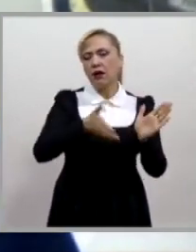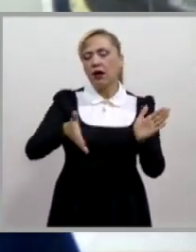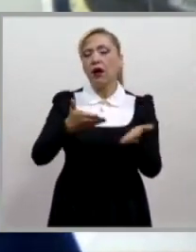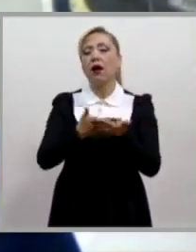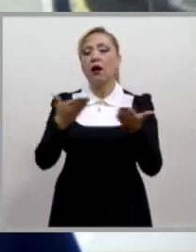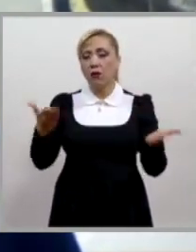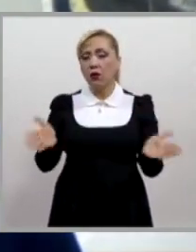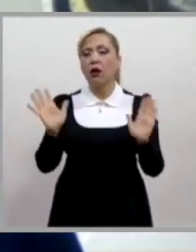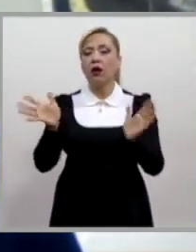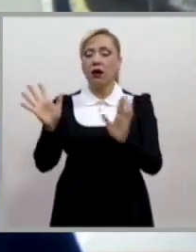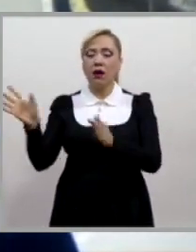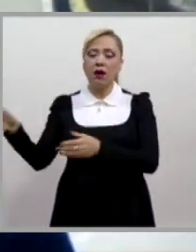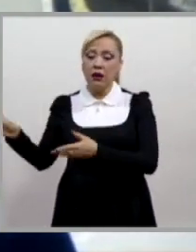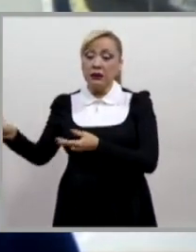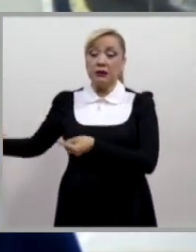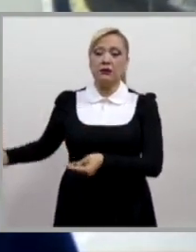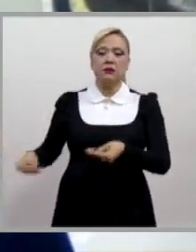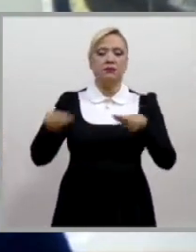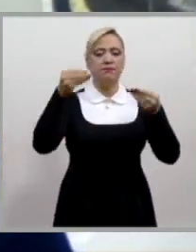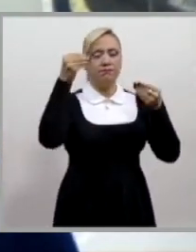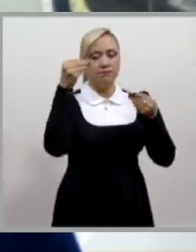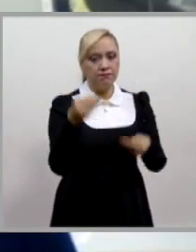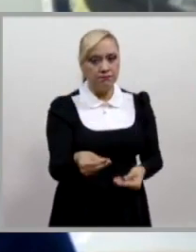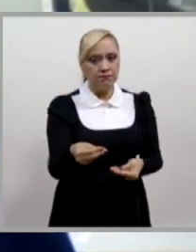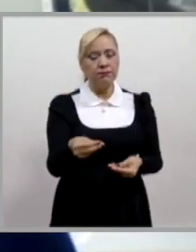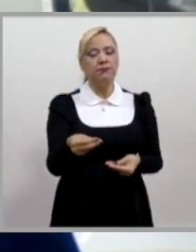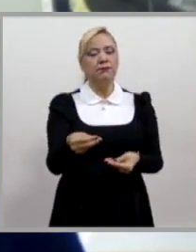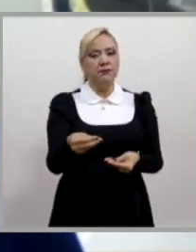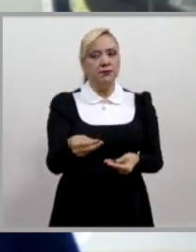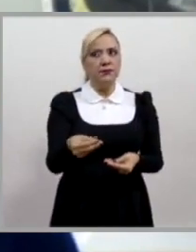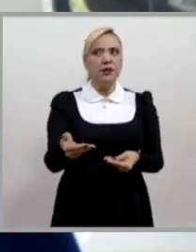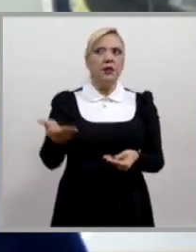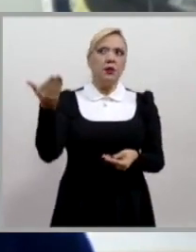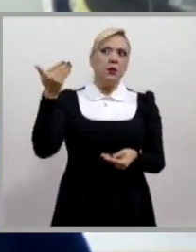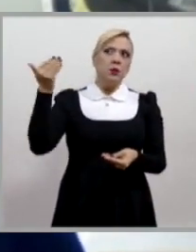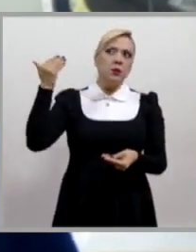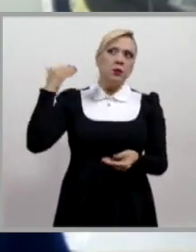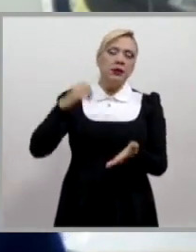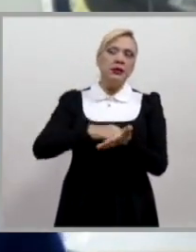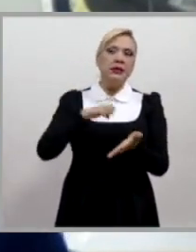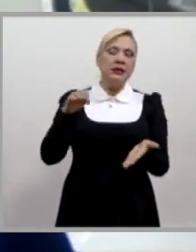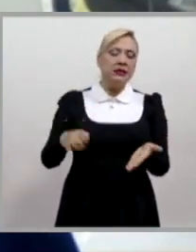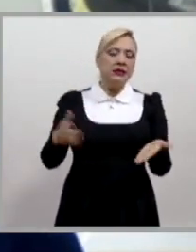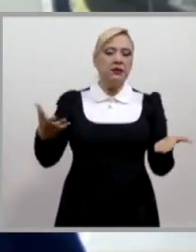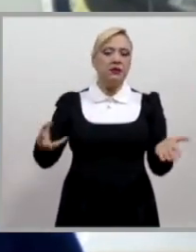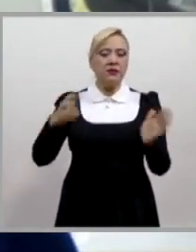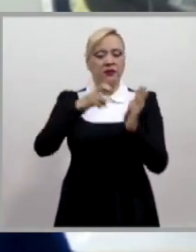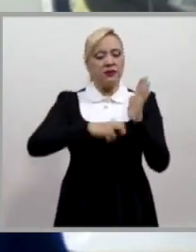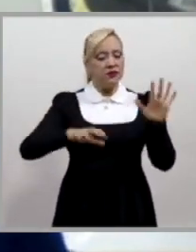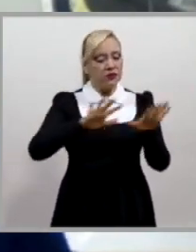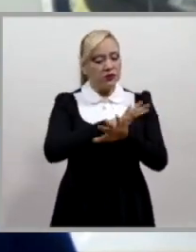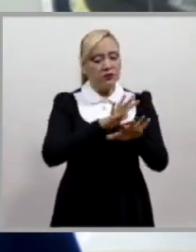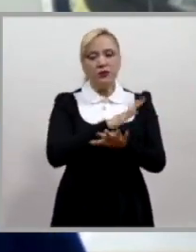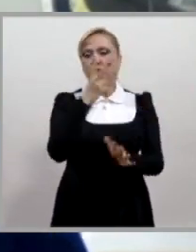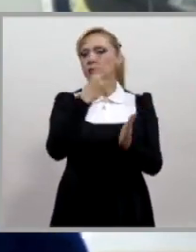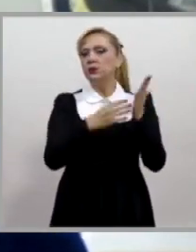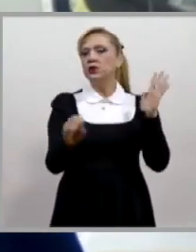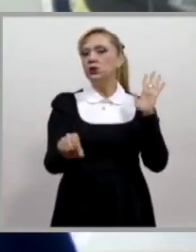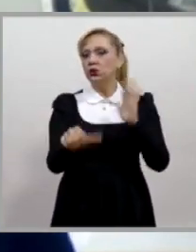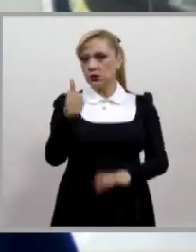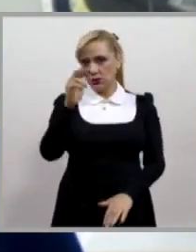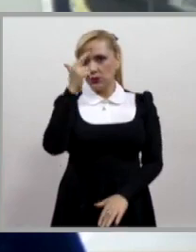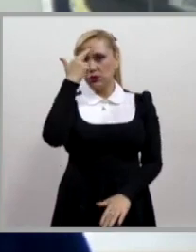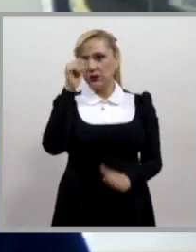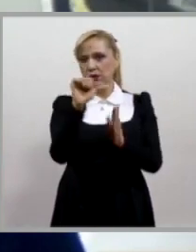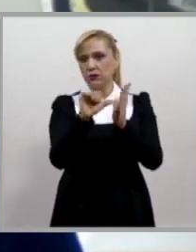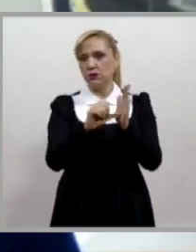retomando discusiones, digamos, del pasado y no tan pasadas como pueden ser los alcances de la reforma del 2011, y que